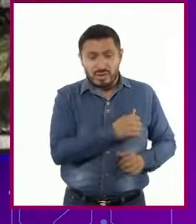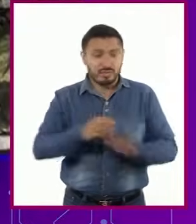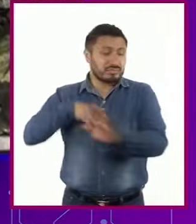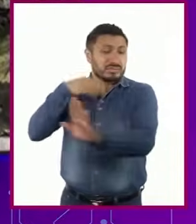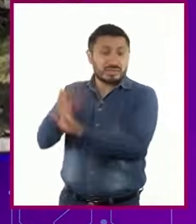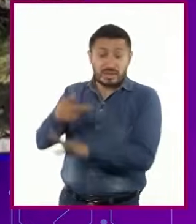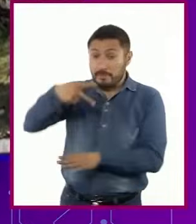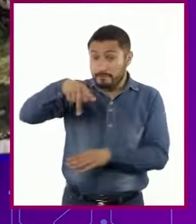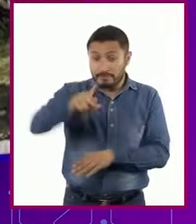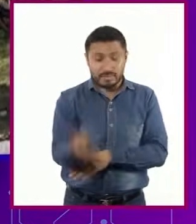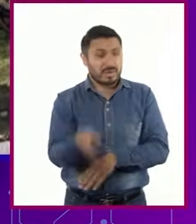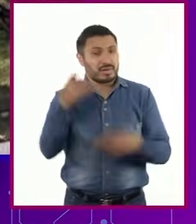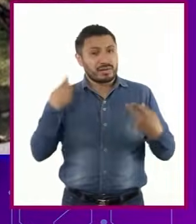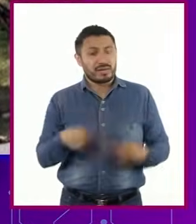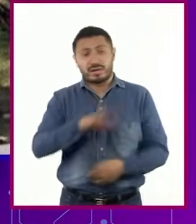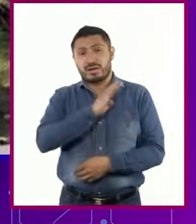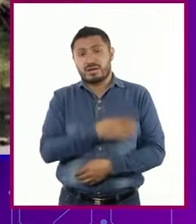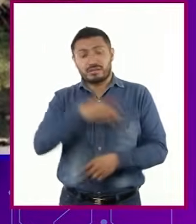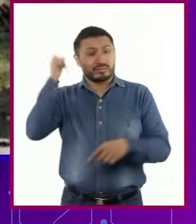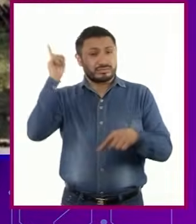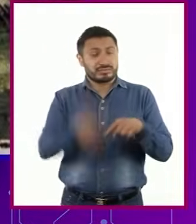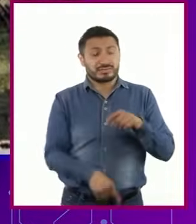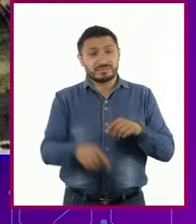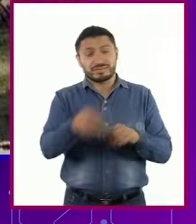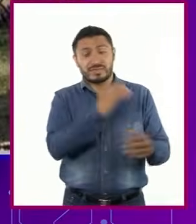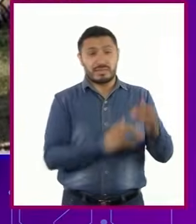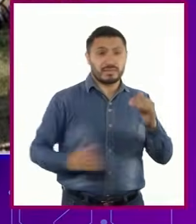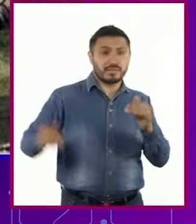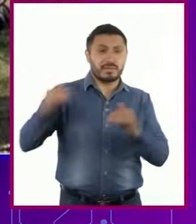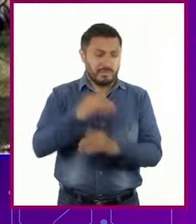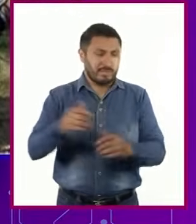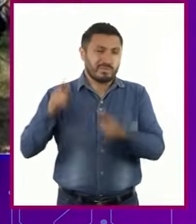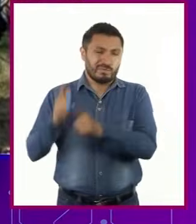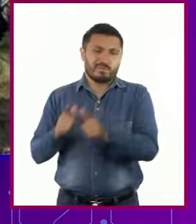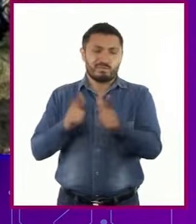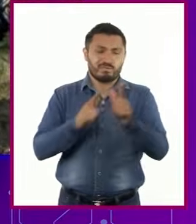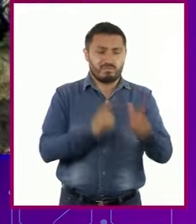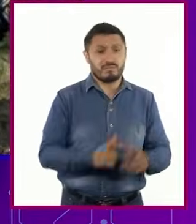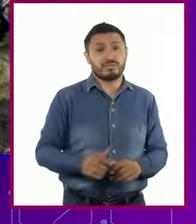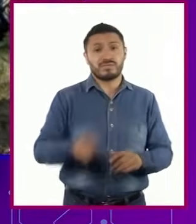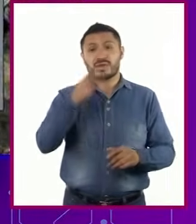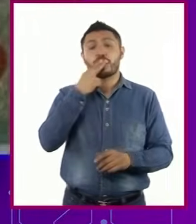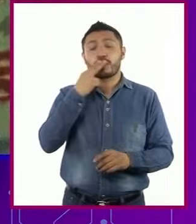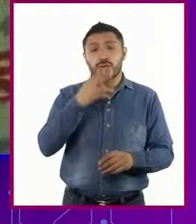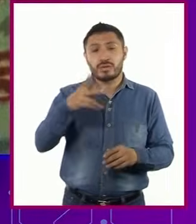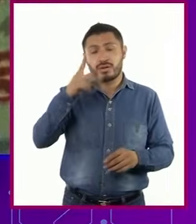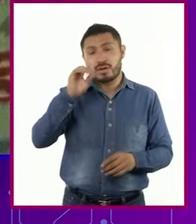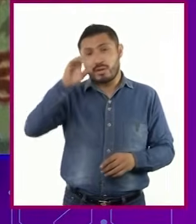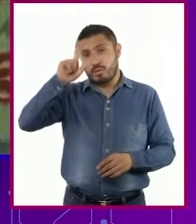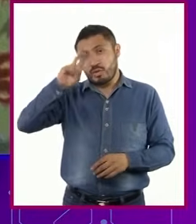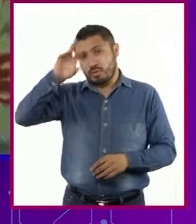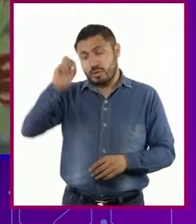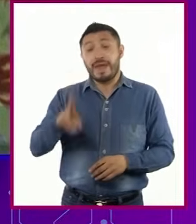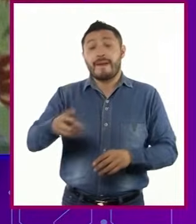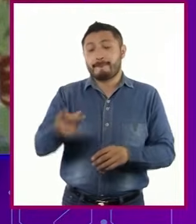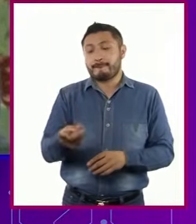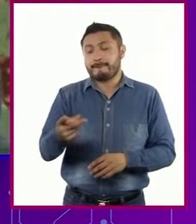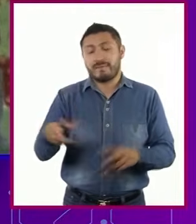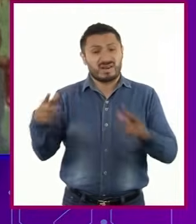embargo, los españoles vencieron debido a la superioridad de su armamento, al uso de la pólvora y de perros de